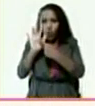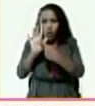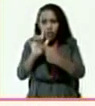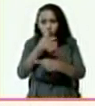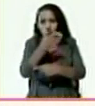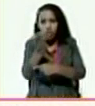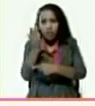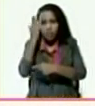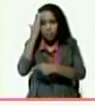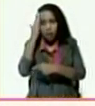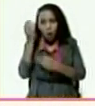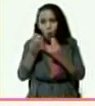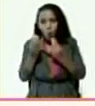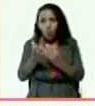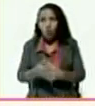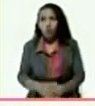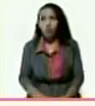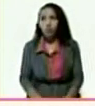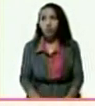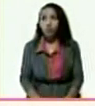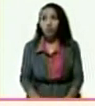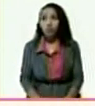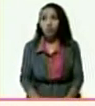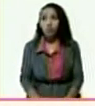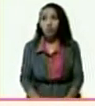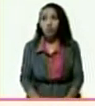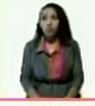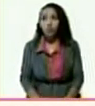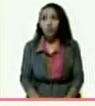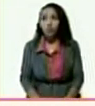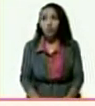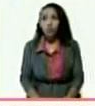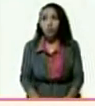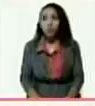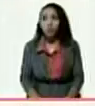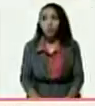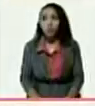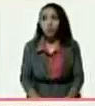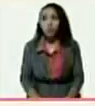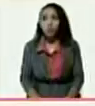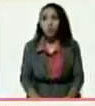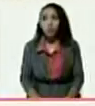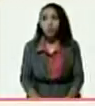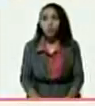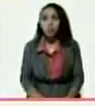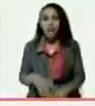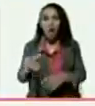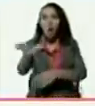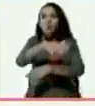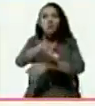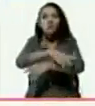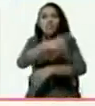Ahí está. Y está, ¿eh? Dicen. ¿Dónde está la gente